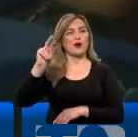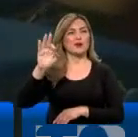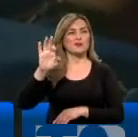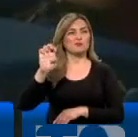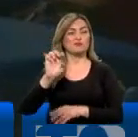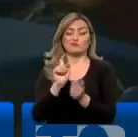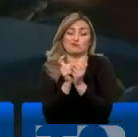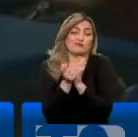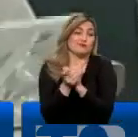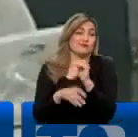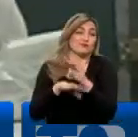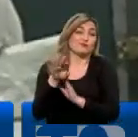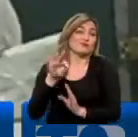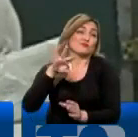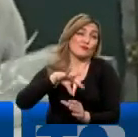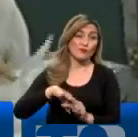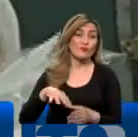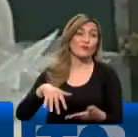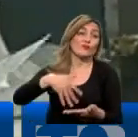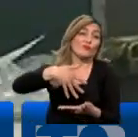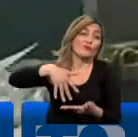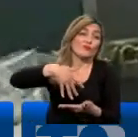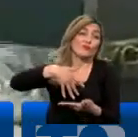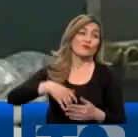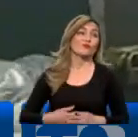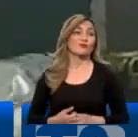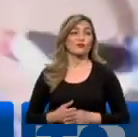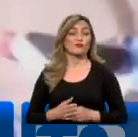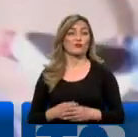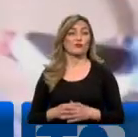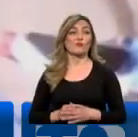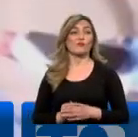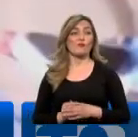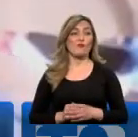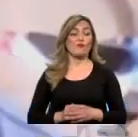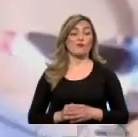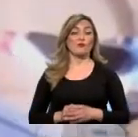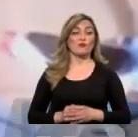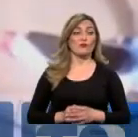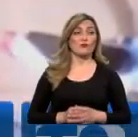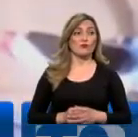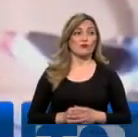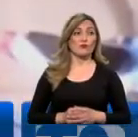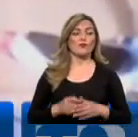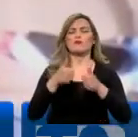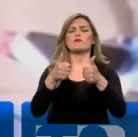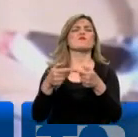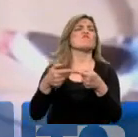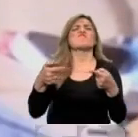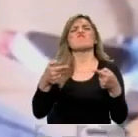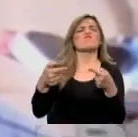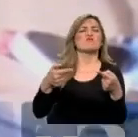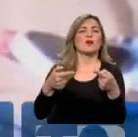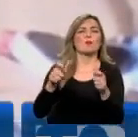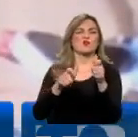mucho. El voto de la mayoría sigue estando en la casilla de los indecisos. Uno de los enemigos con el cual tienen que pelear los candidatos es que hay